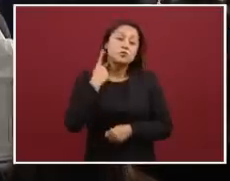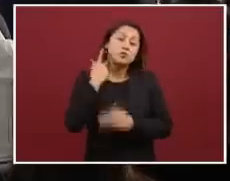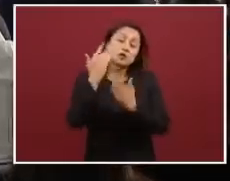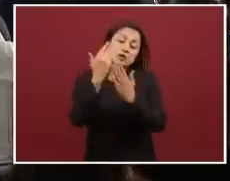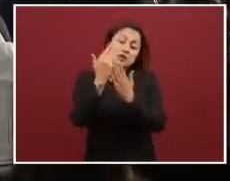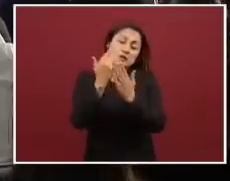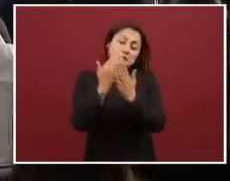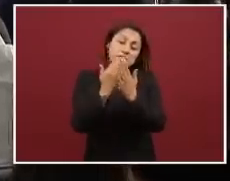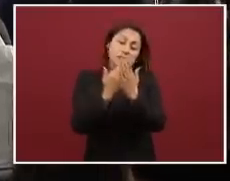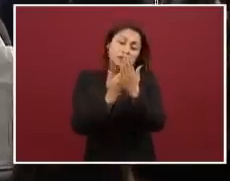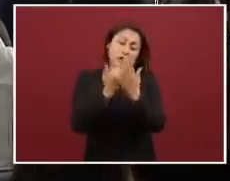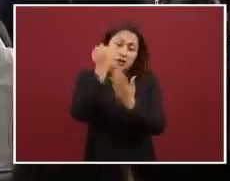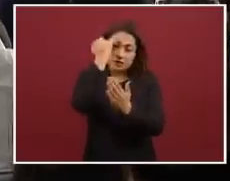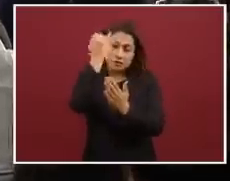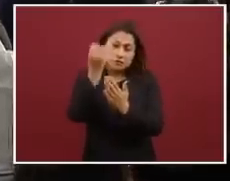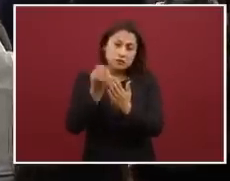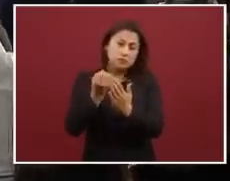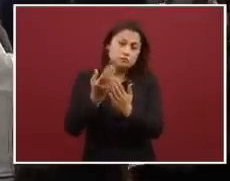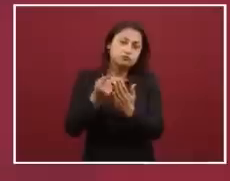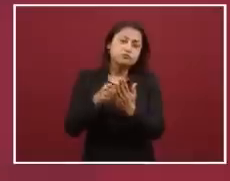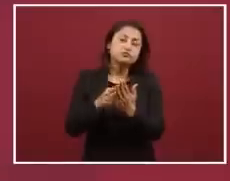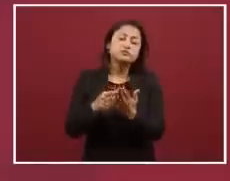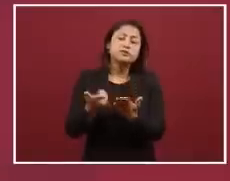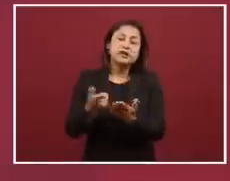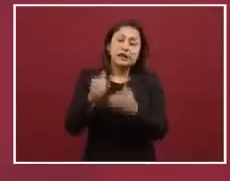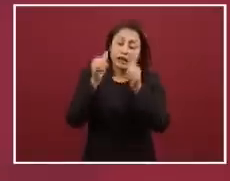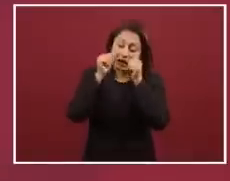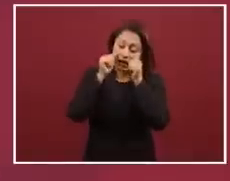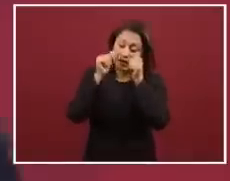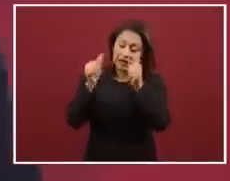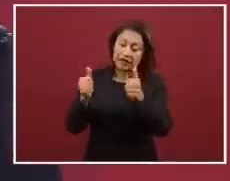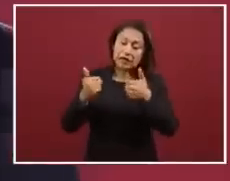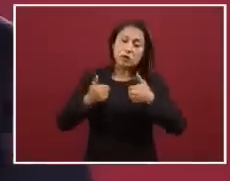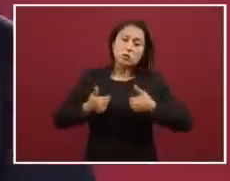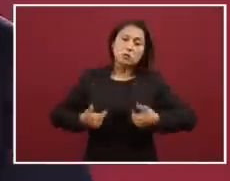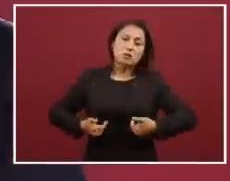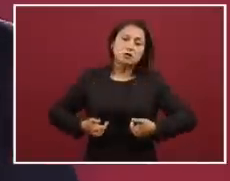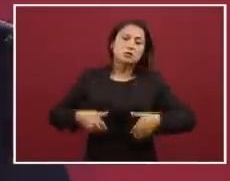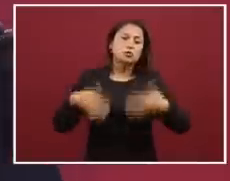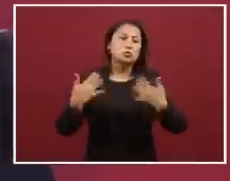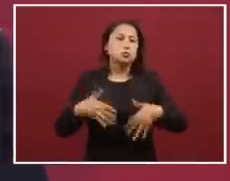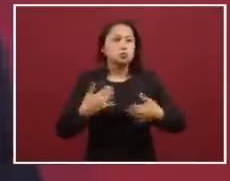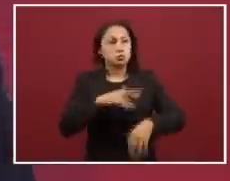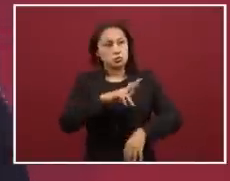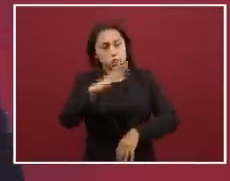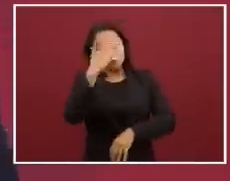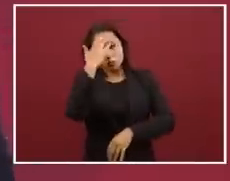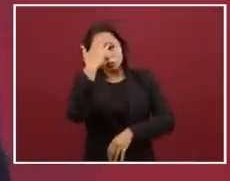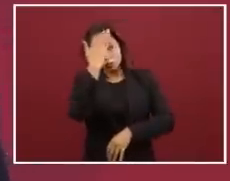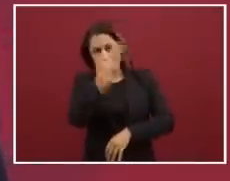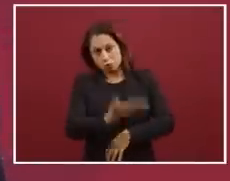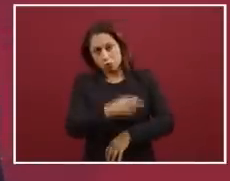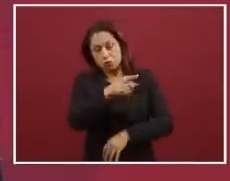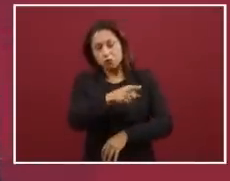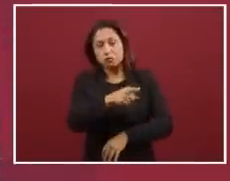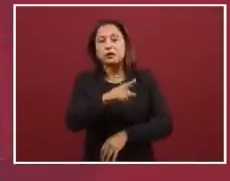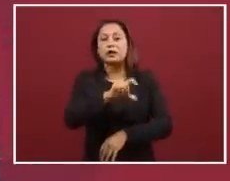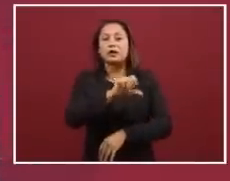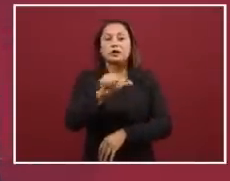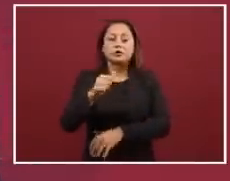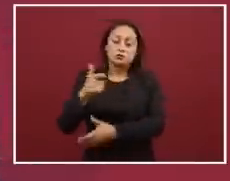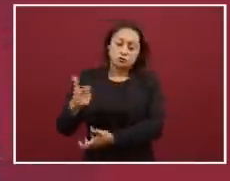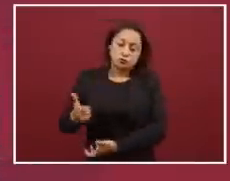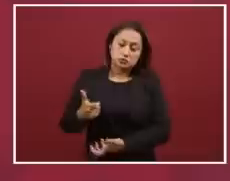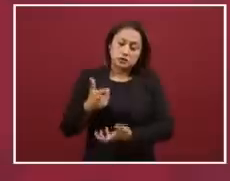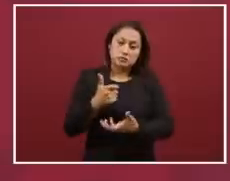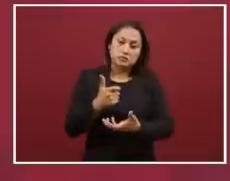del presidente de la República, la inversión que se está realizando en todas las entidades